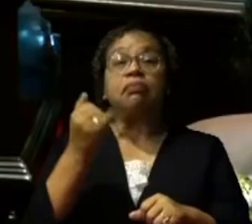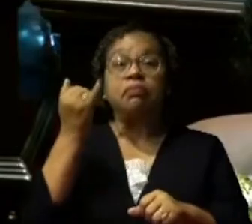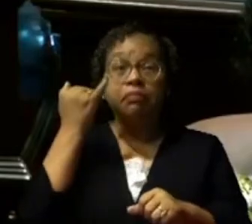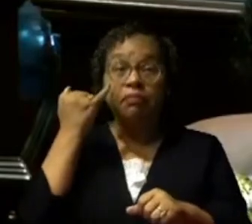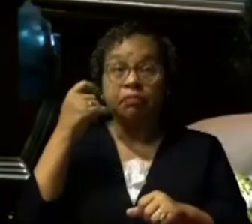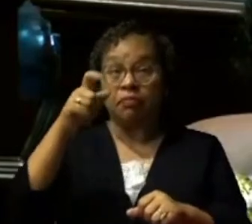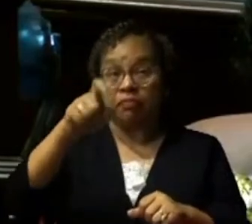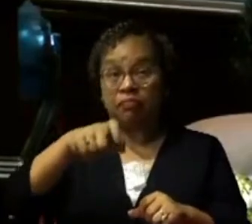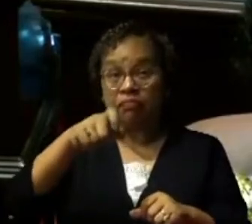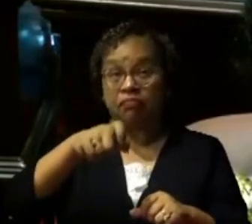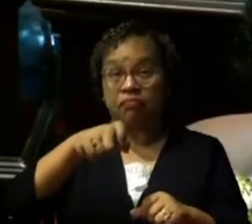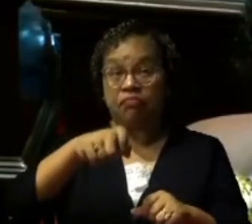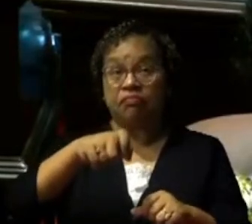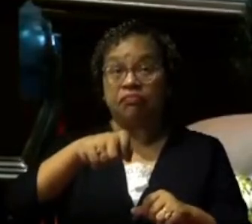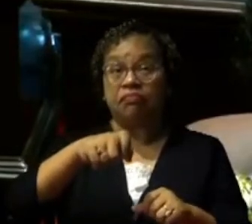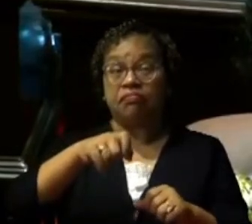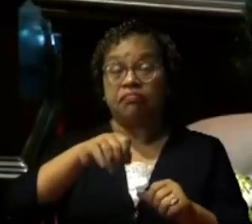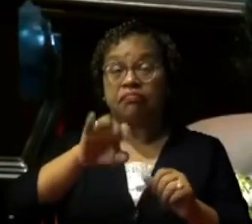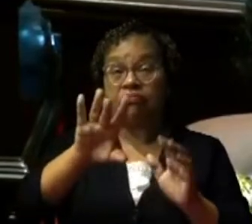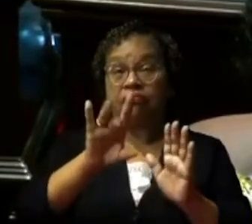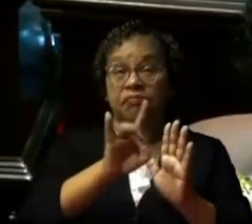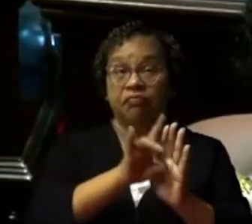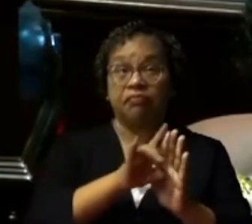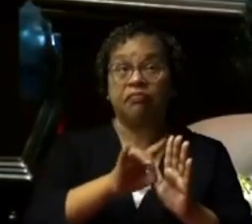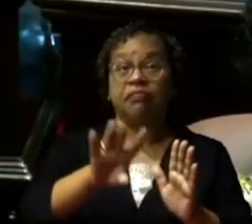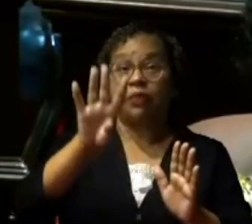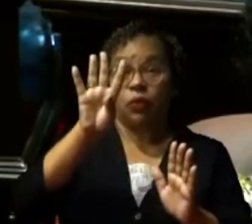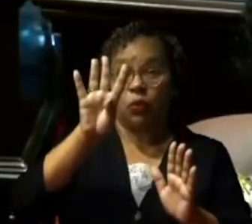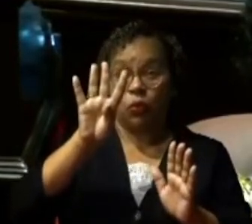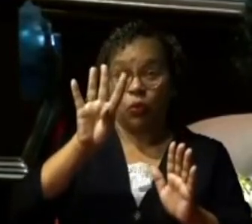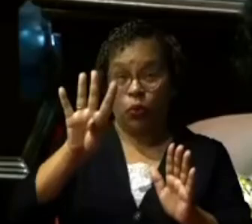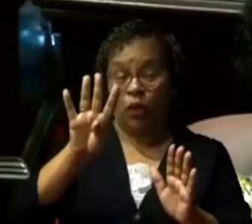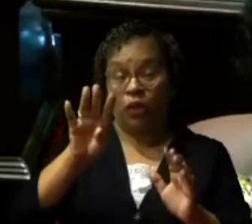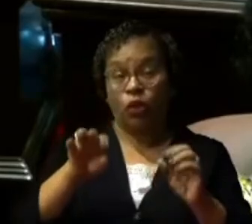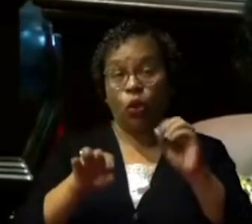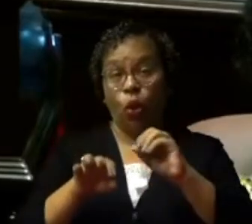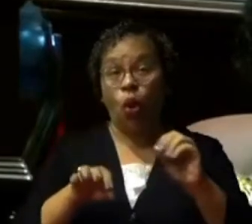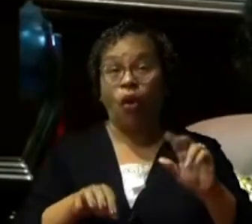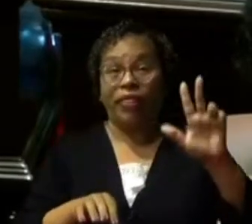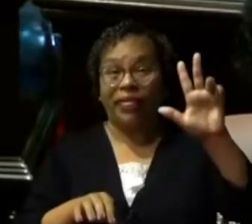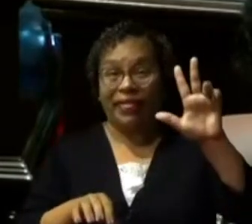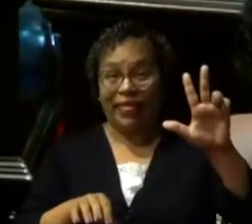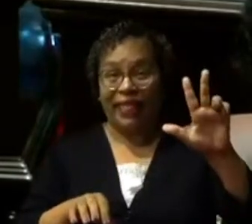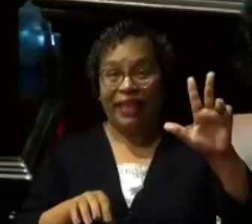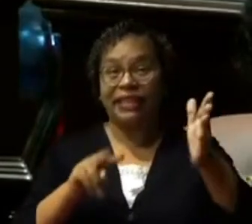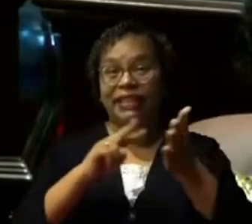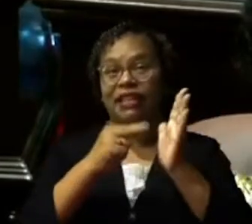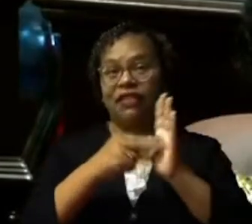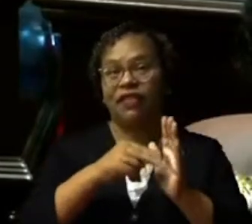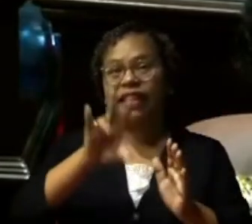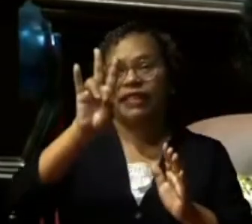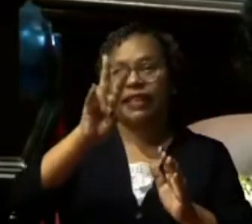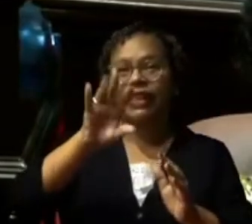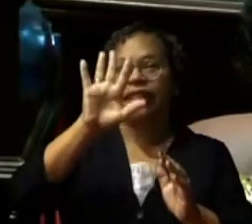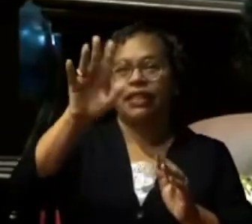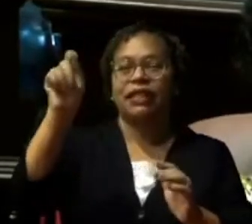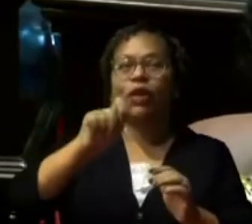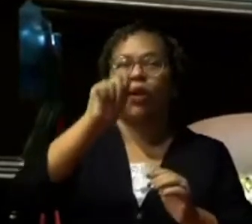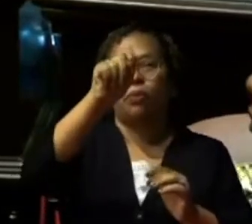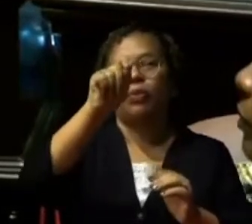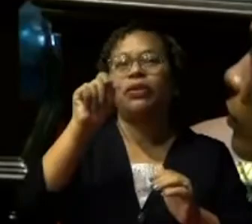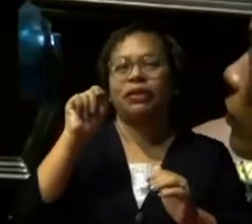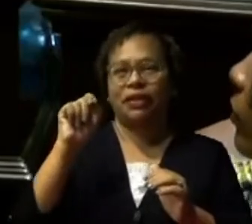del método de Hunt, eso se traduce en 3 diputados para un 75% de la representación, habiendo